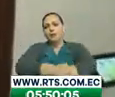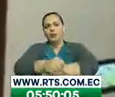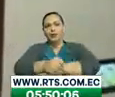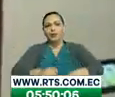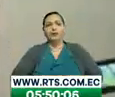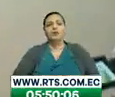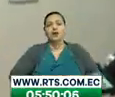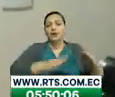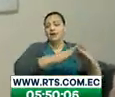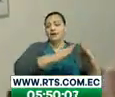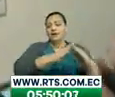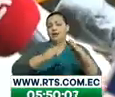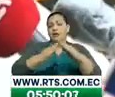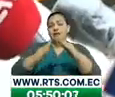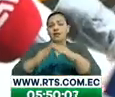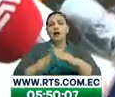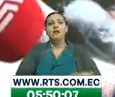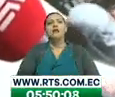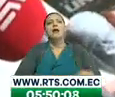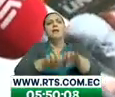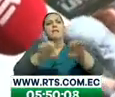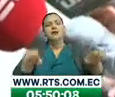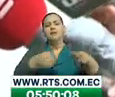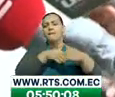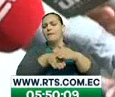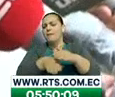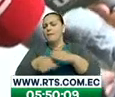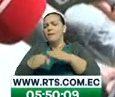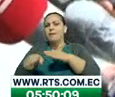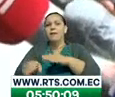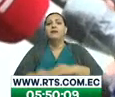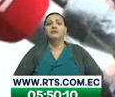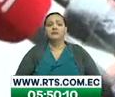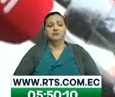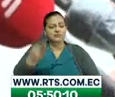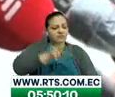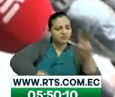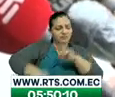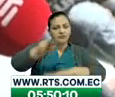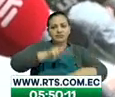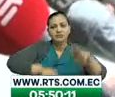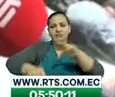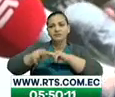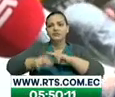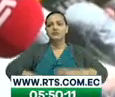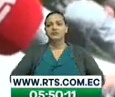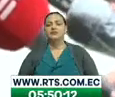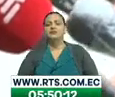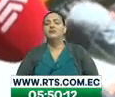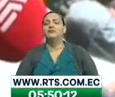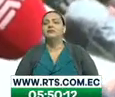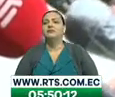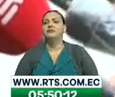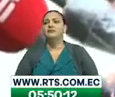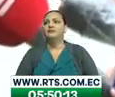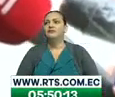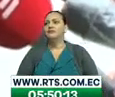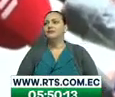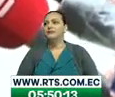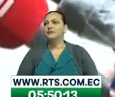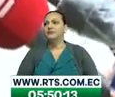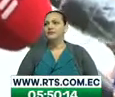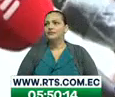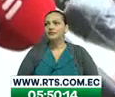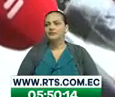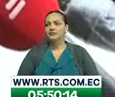a varias compañías. Y lo que se está investigando es relaciones contractuales que existen con el Hospital Gilbert en Guayaquil. Pues están buscando contratos